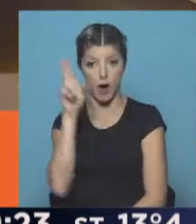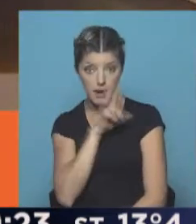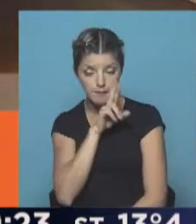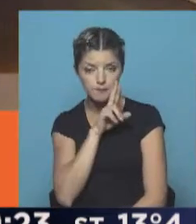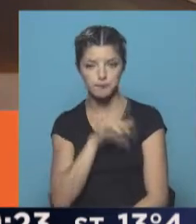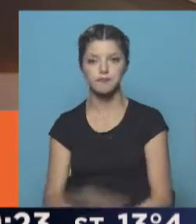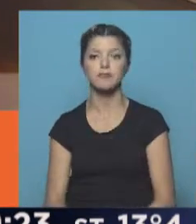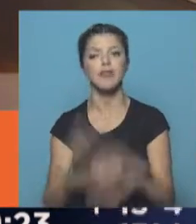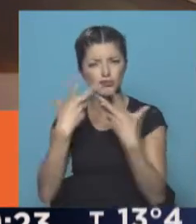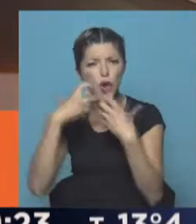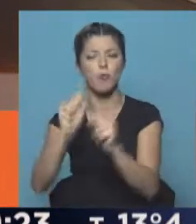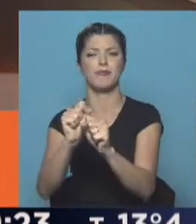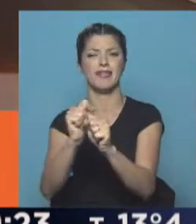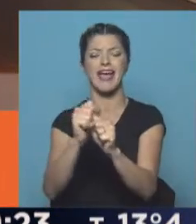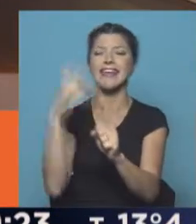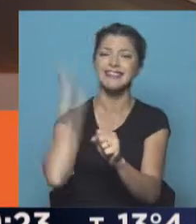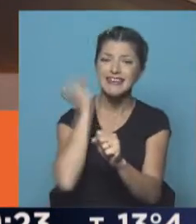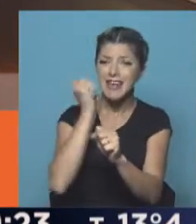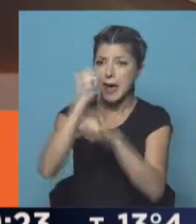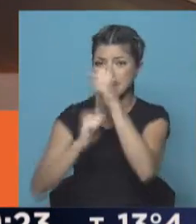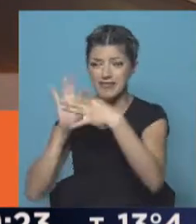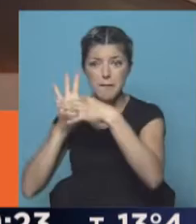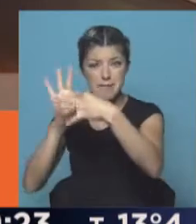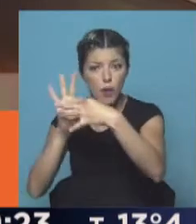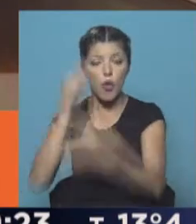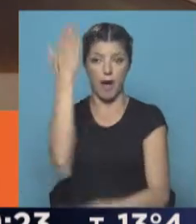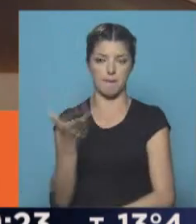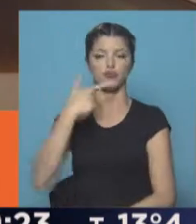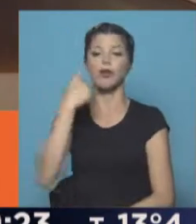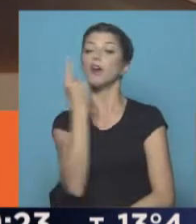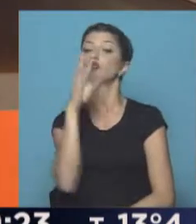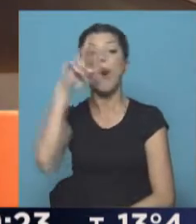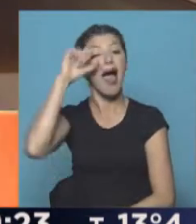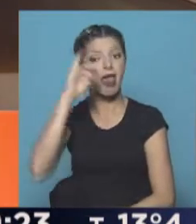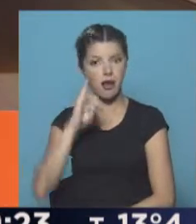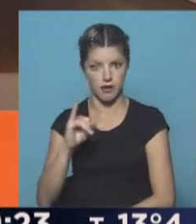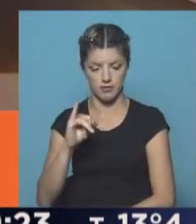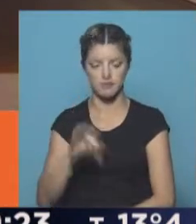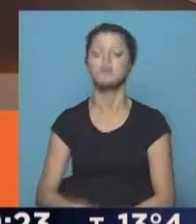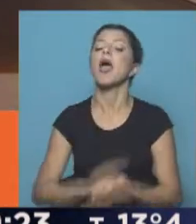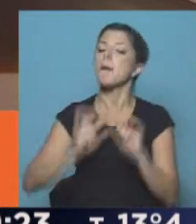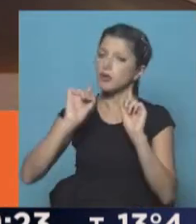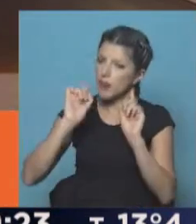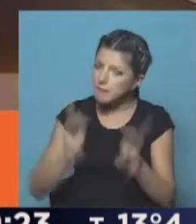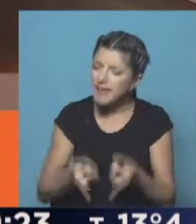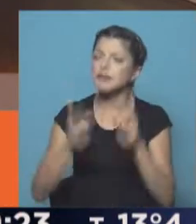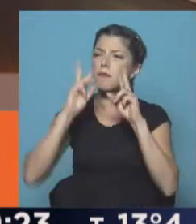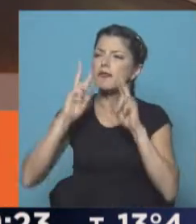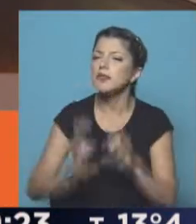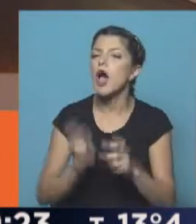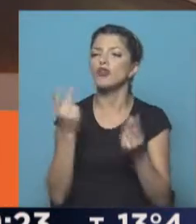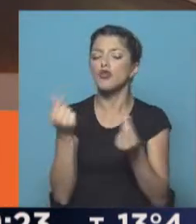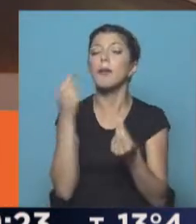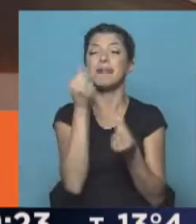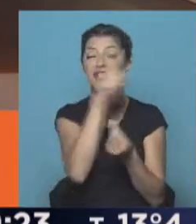detectó 16 empresas vinculadas a Caballo Suárez por las cuales se derivaba el dinero. Y además también está siendo investigada por hurto de bienes del